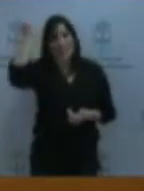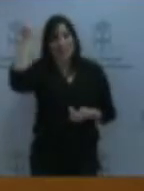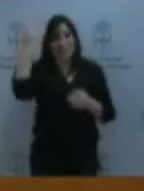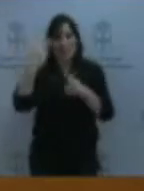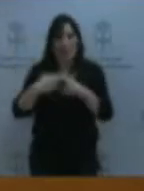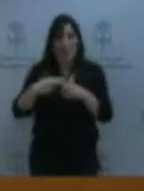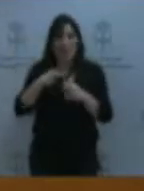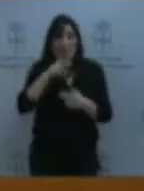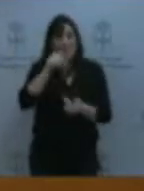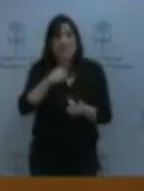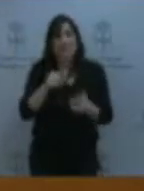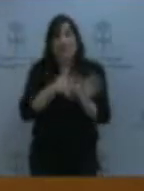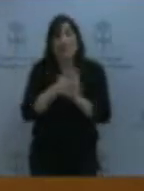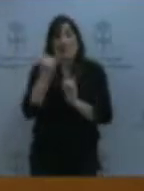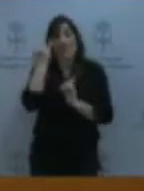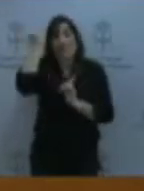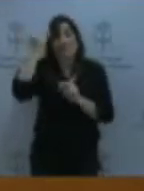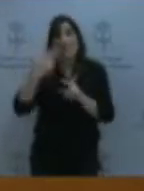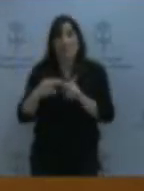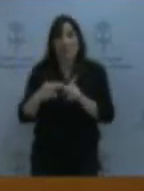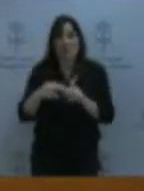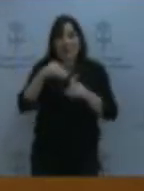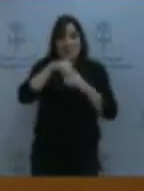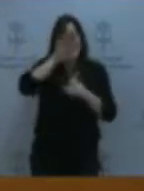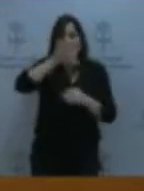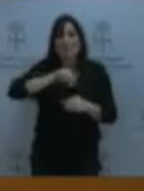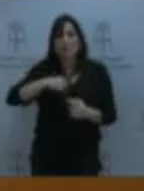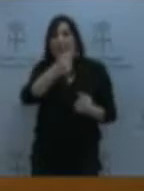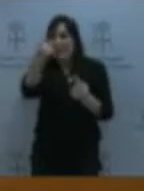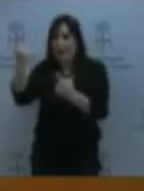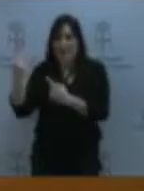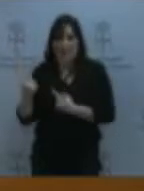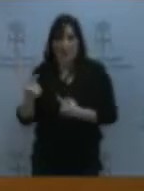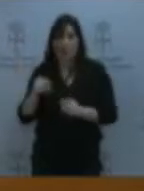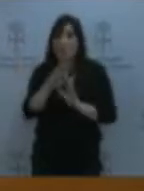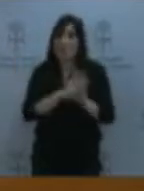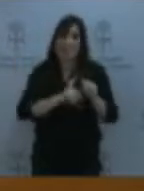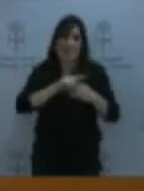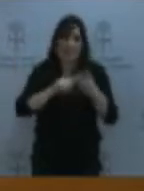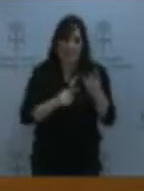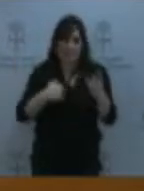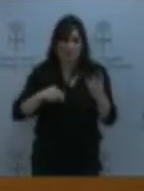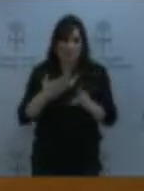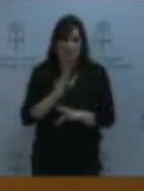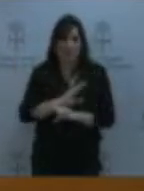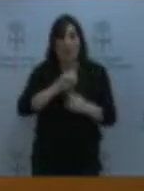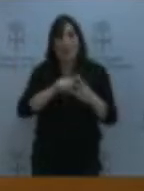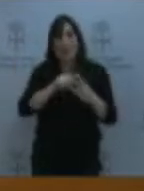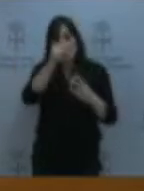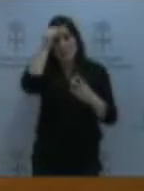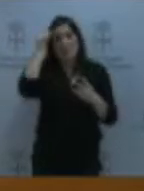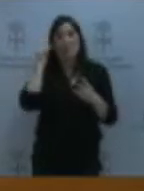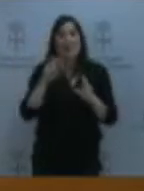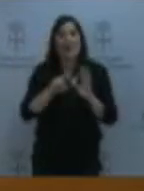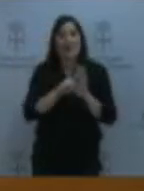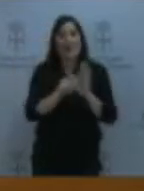las propias comunidades autónomas. Tres medidas, como digo, son las que planteamos. La primera, la modificación del Real Decreto Legislativo 5/2015 de 30 de